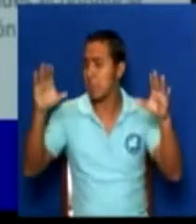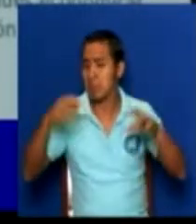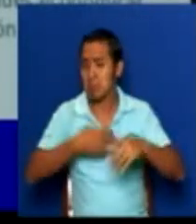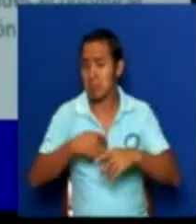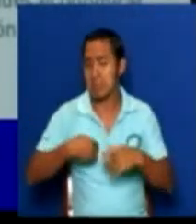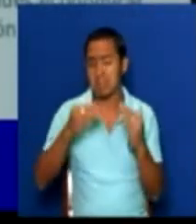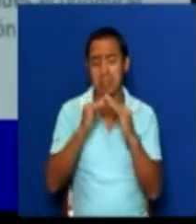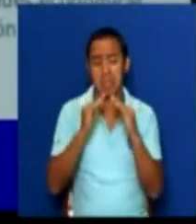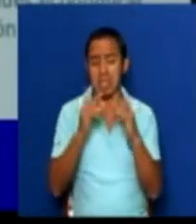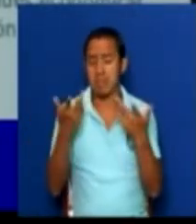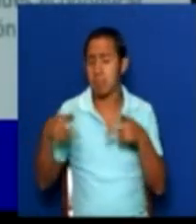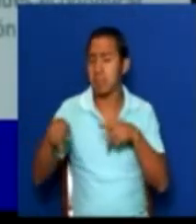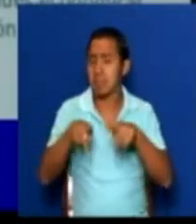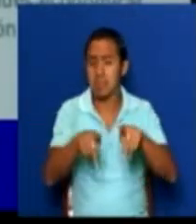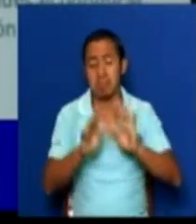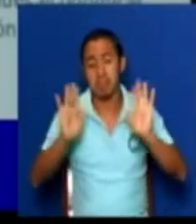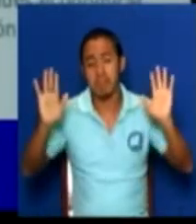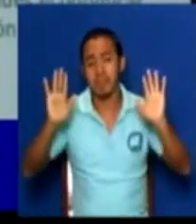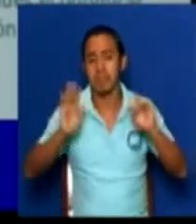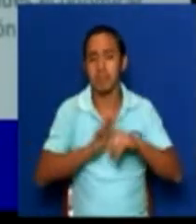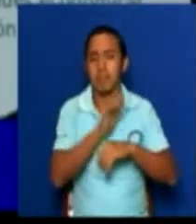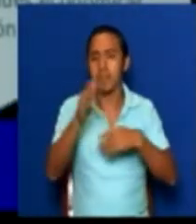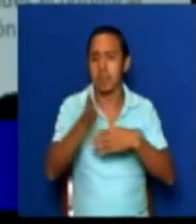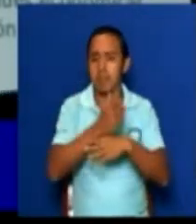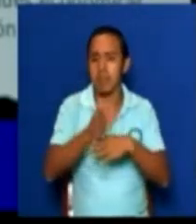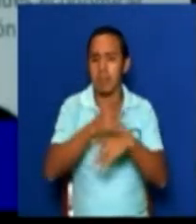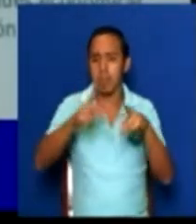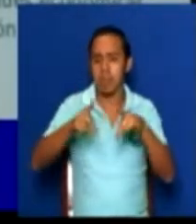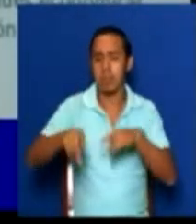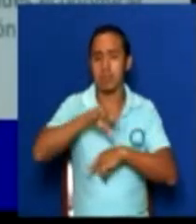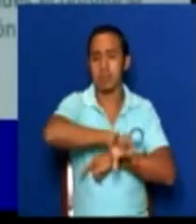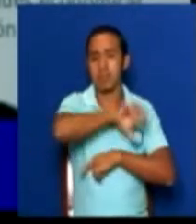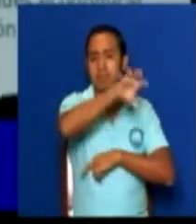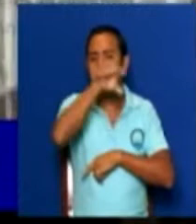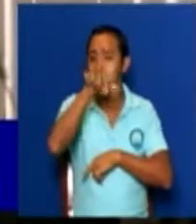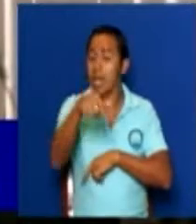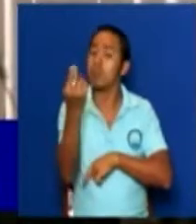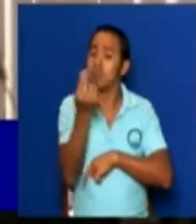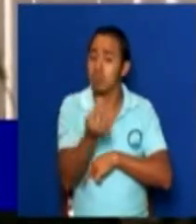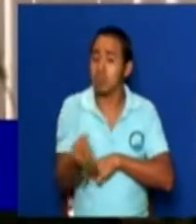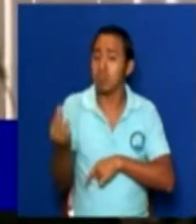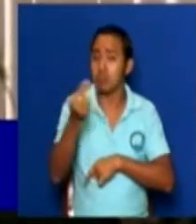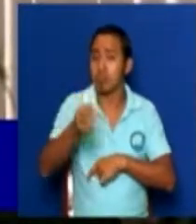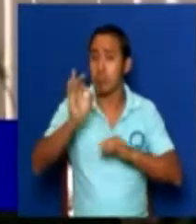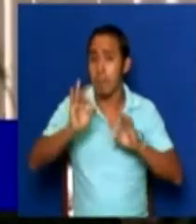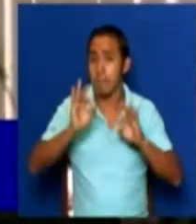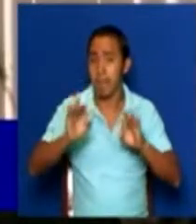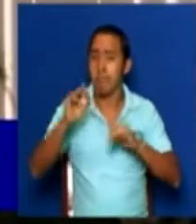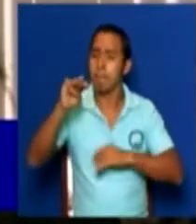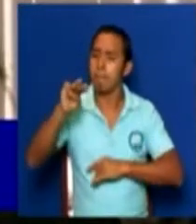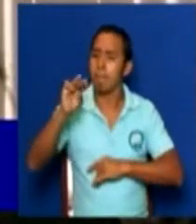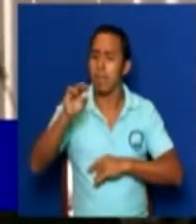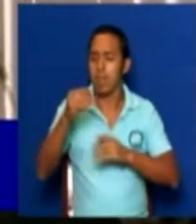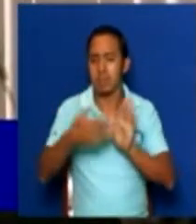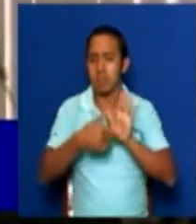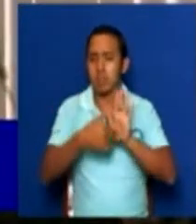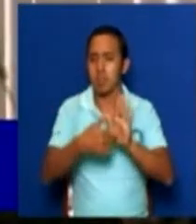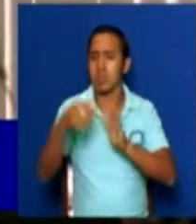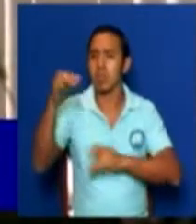del hogar. A las personas de los departamentos les ha servido mucho este modelo, ya que